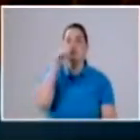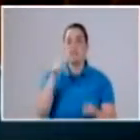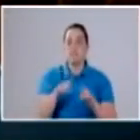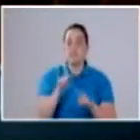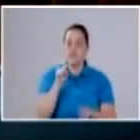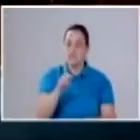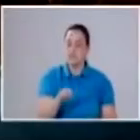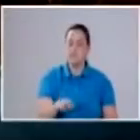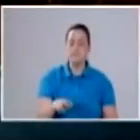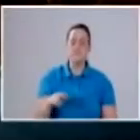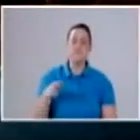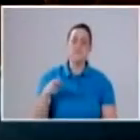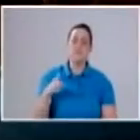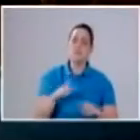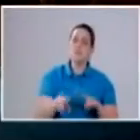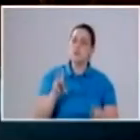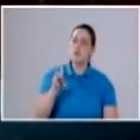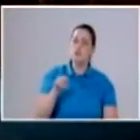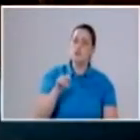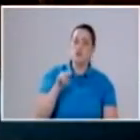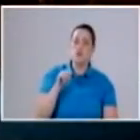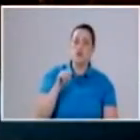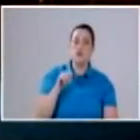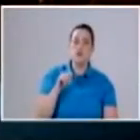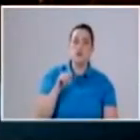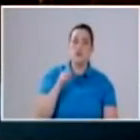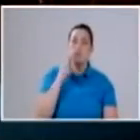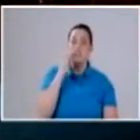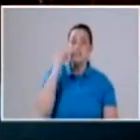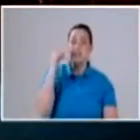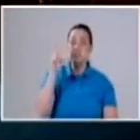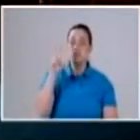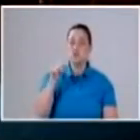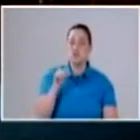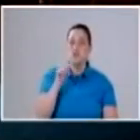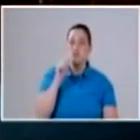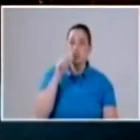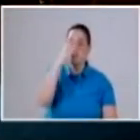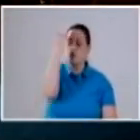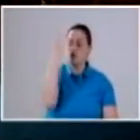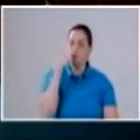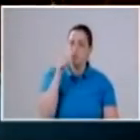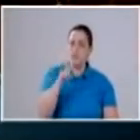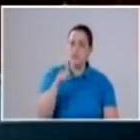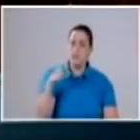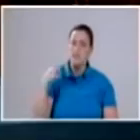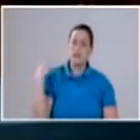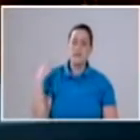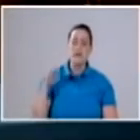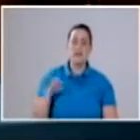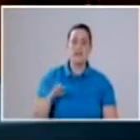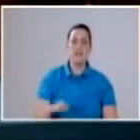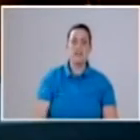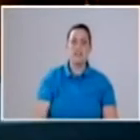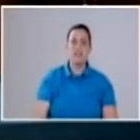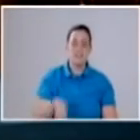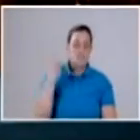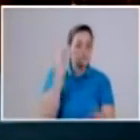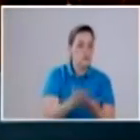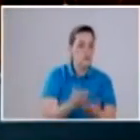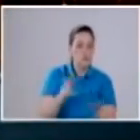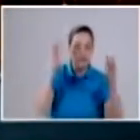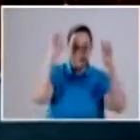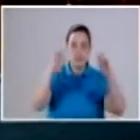incluso esa. Pero no ungió Dios, no te ungió para que andes botando gente. Al contrario, te ungió para que andes levantando